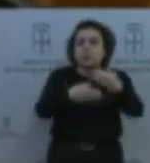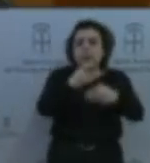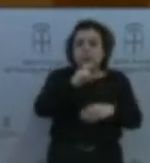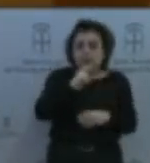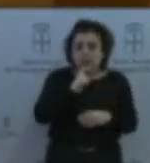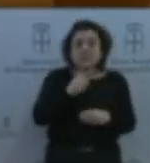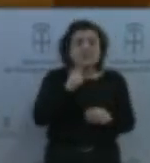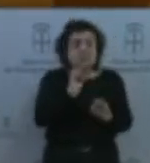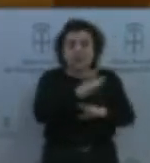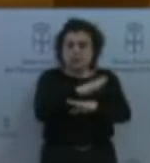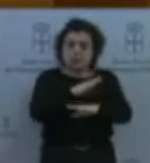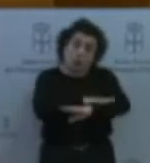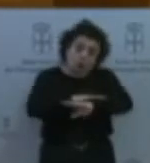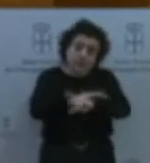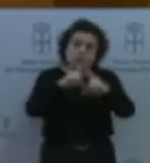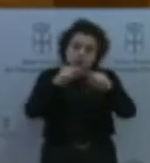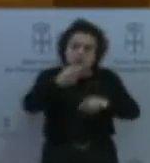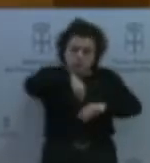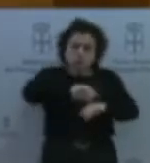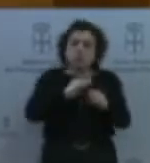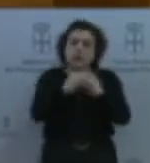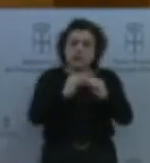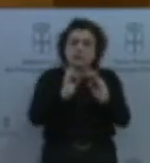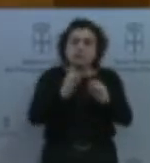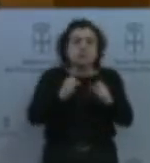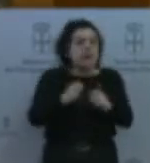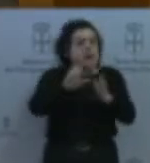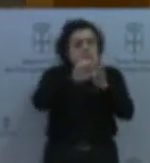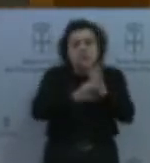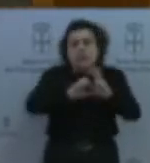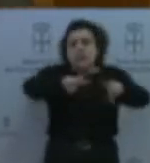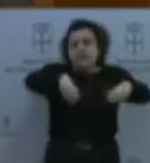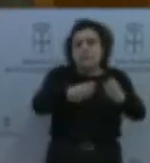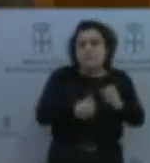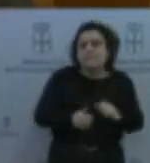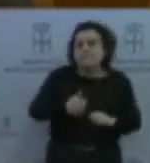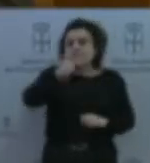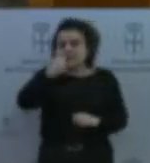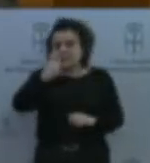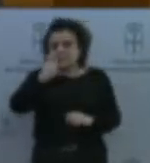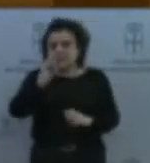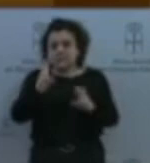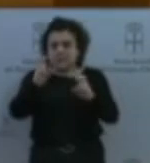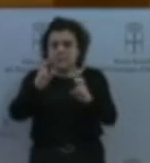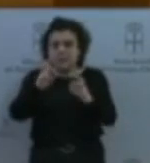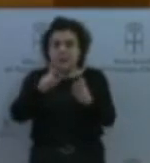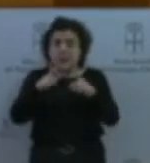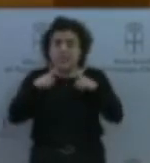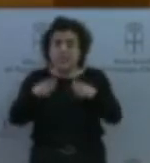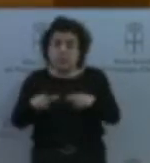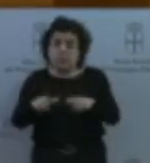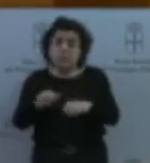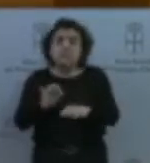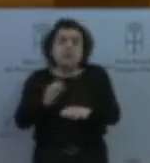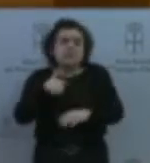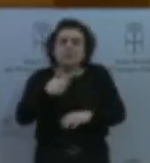que tiene que ser más amplia que la lingüística. Insisto en este aspecto. A mí parece que no podemos equivocarnos en esta